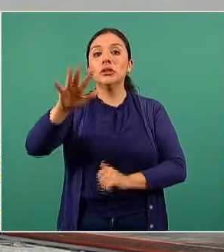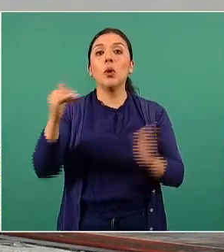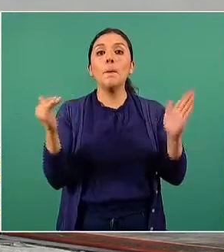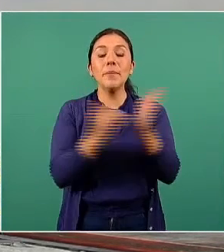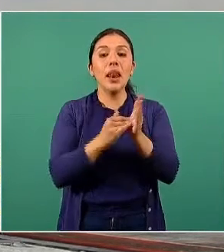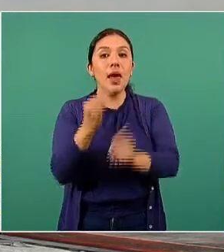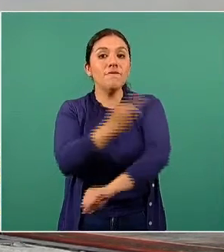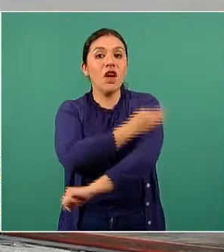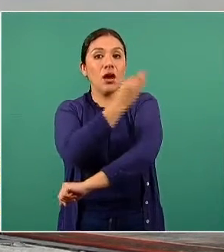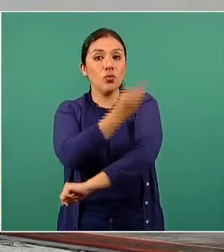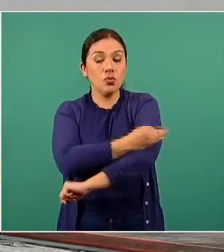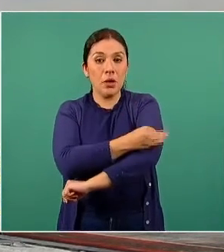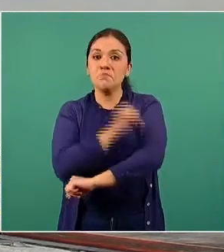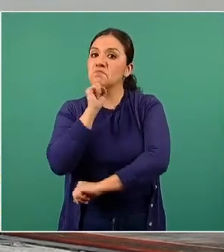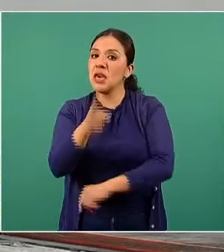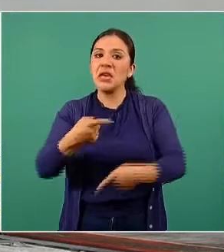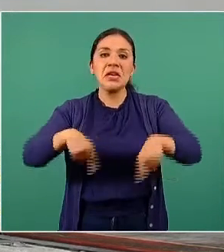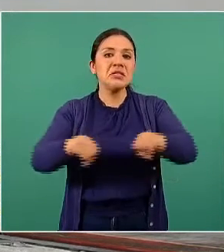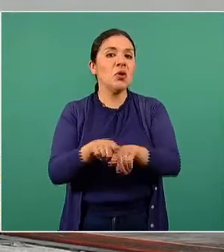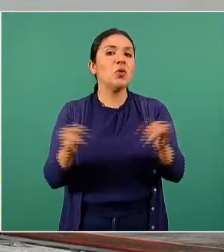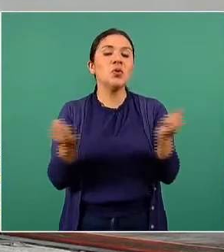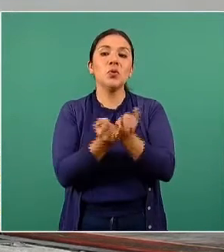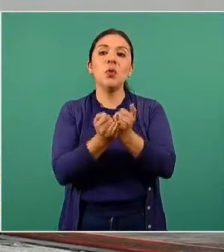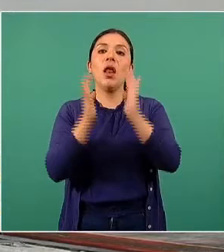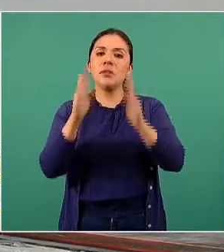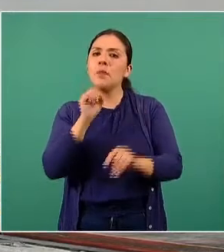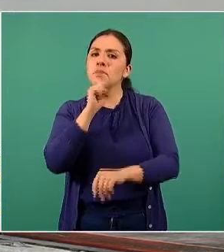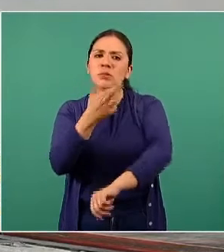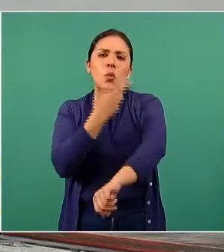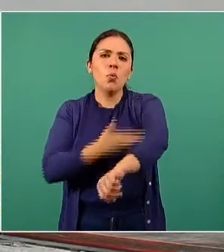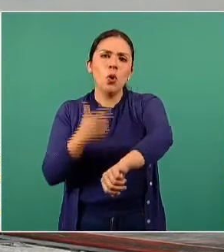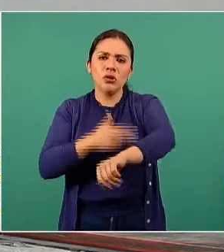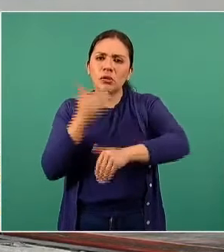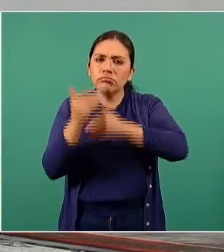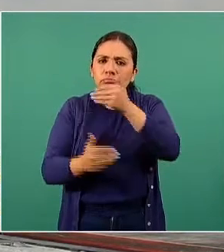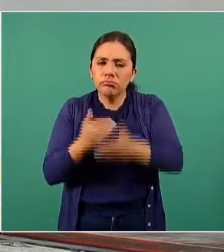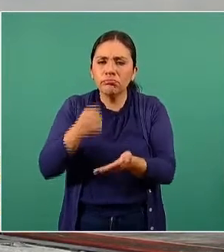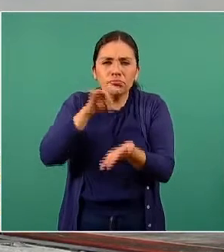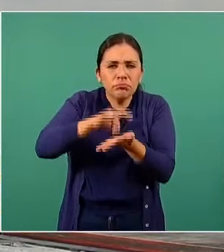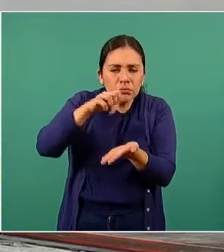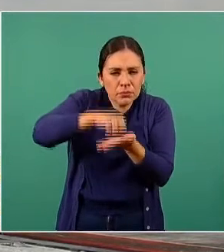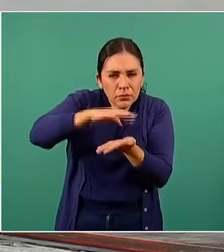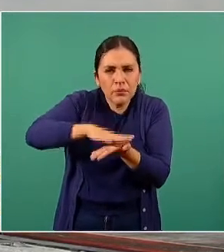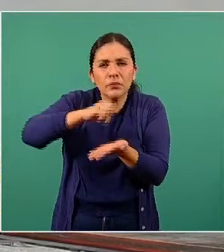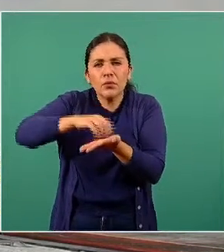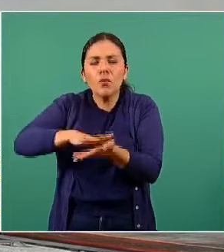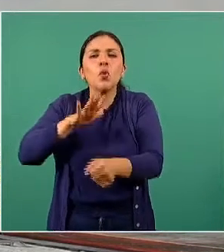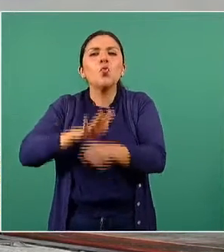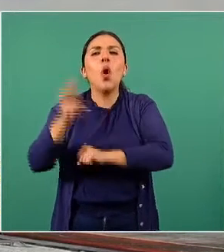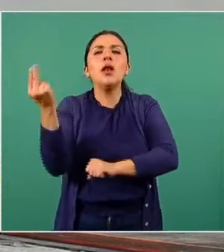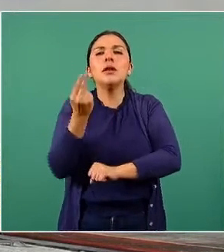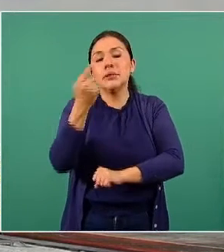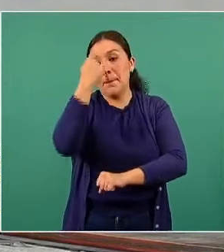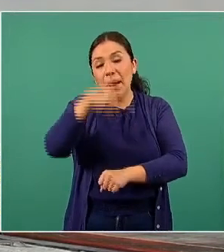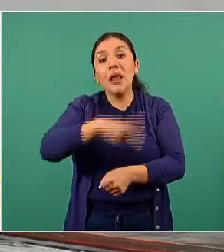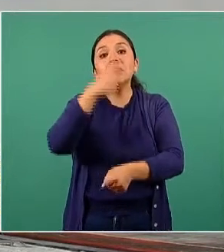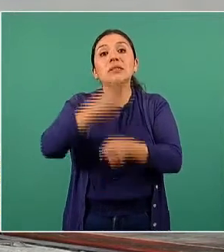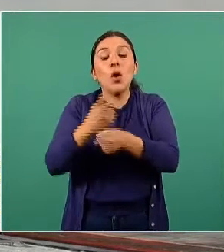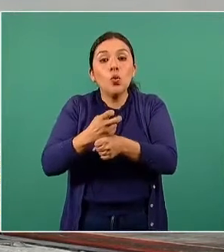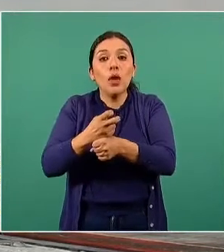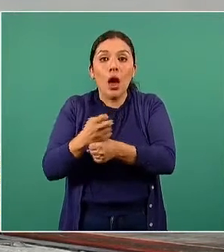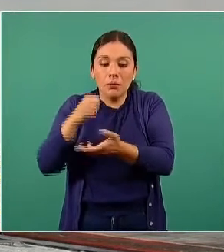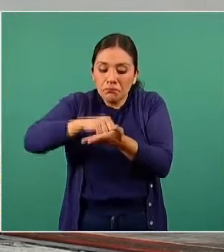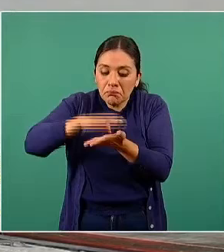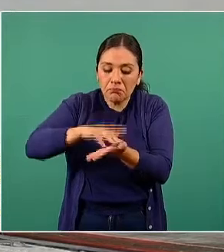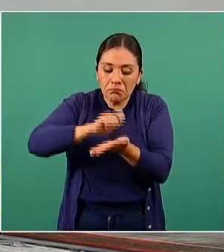585,000 dosis, que igual pasan al mismo proceso, se identifica cuáles en su momento se requieren para segundas dosis, para